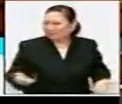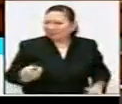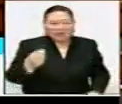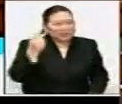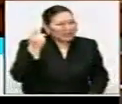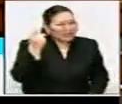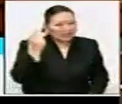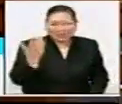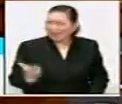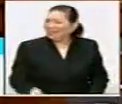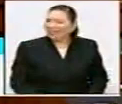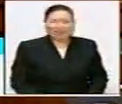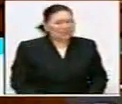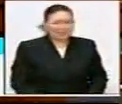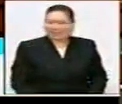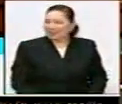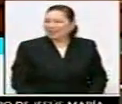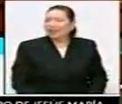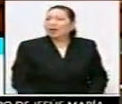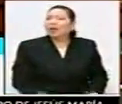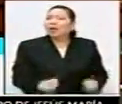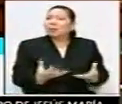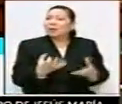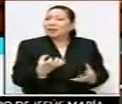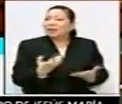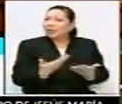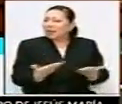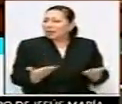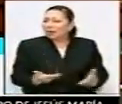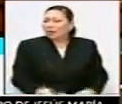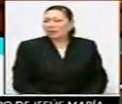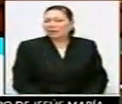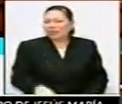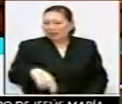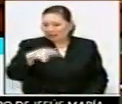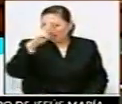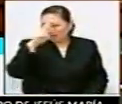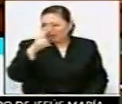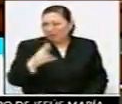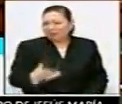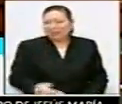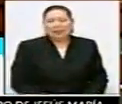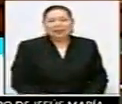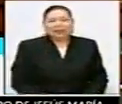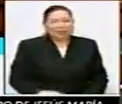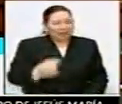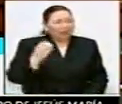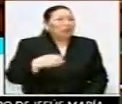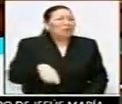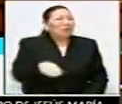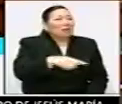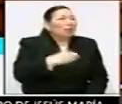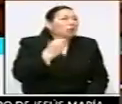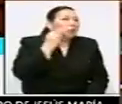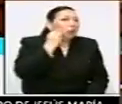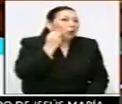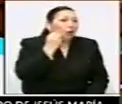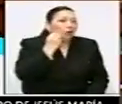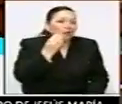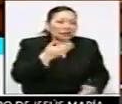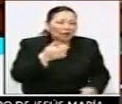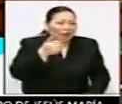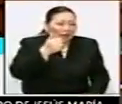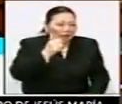entiende. ¿Cómo quieren amarrar las cosas en el país? ¿Creen que somos tontos? Recién hemos